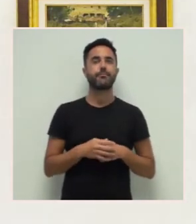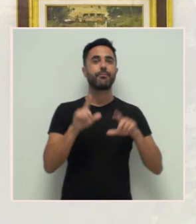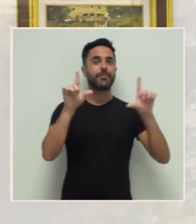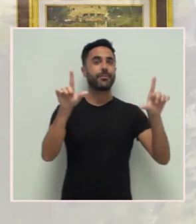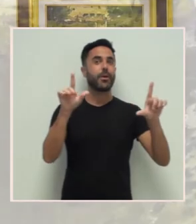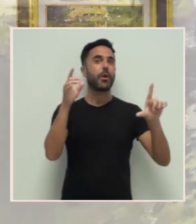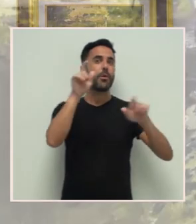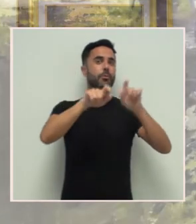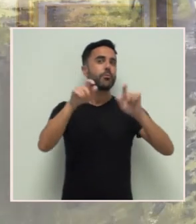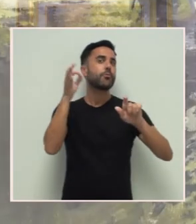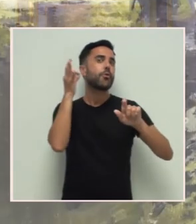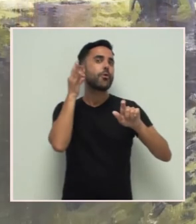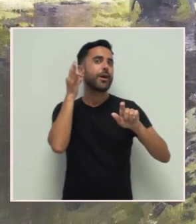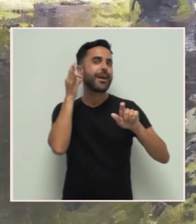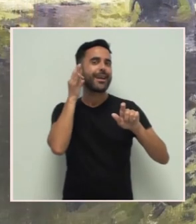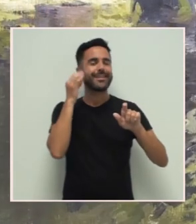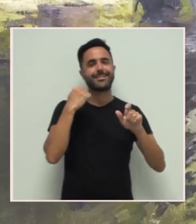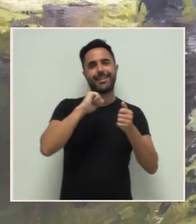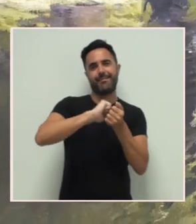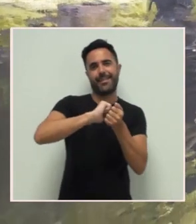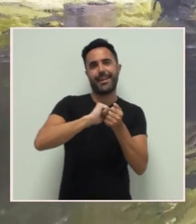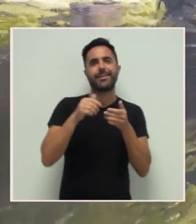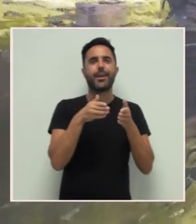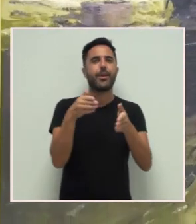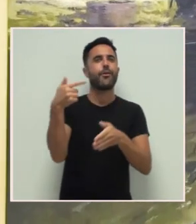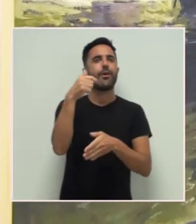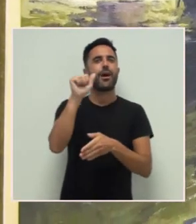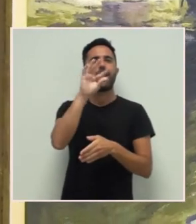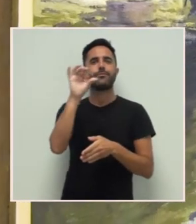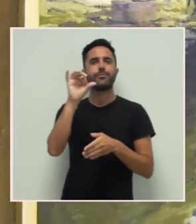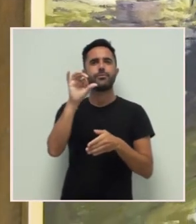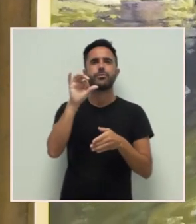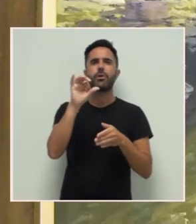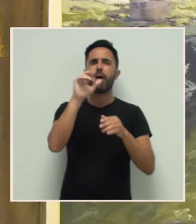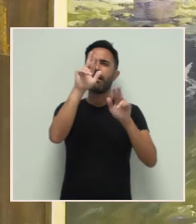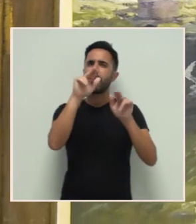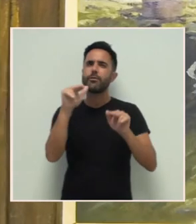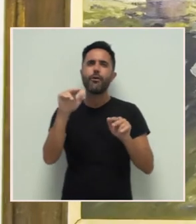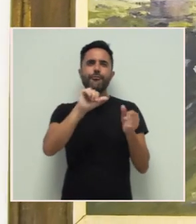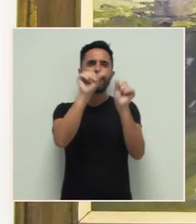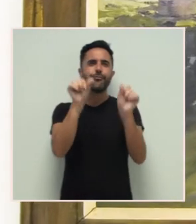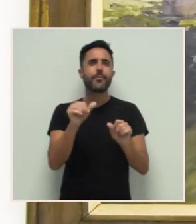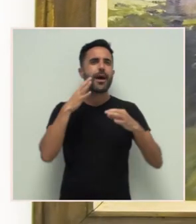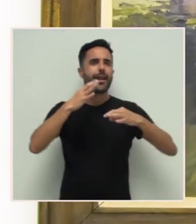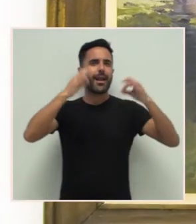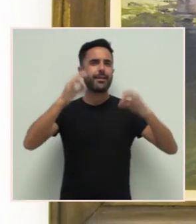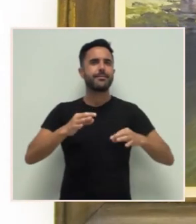río Gafos están aquí representadas dunha maneira moi realista, pero xa cunha pincelada, como vos contaba, máis